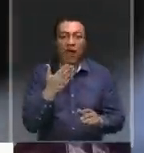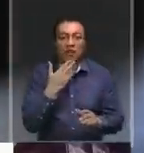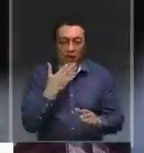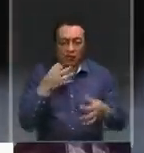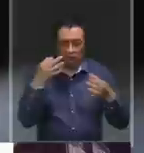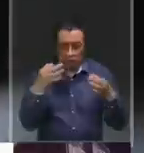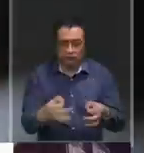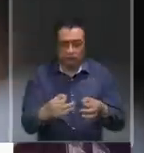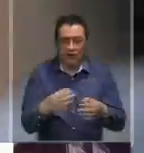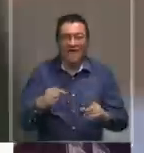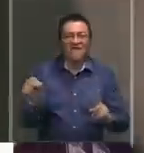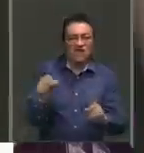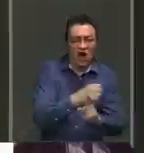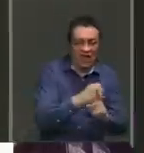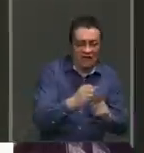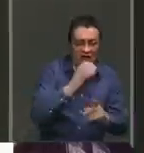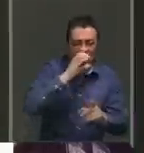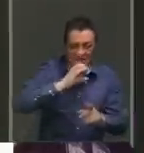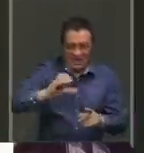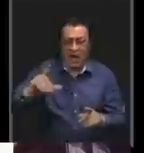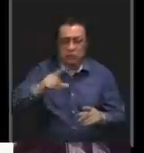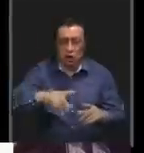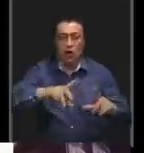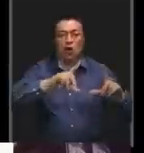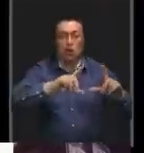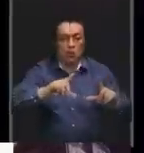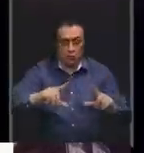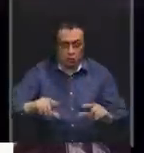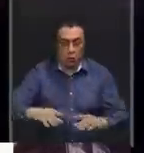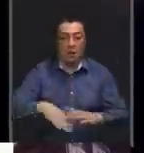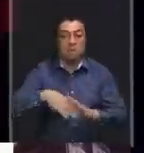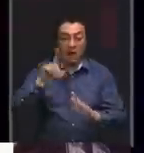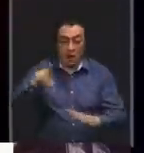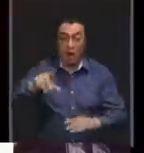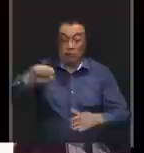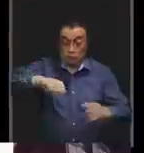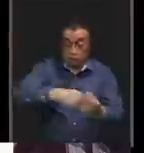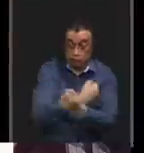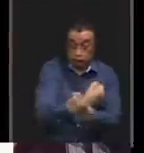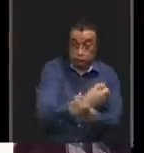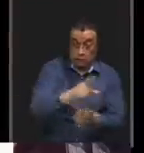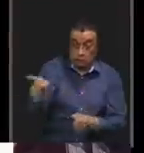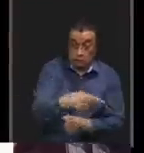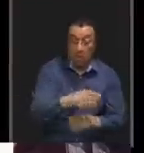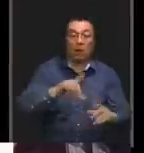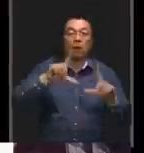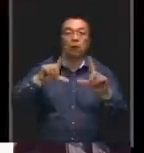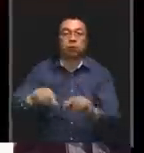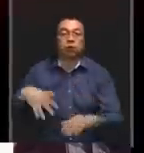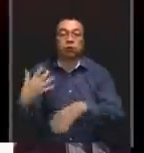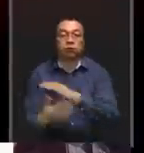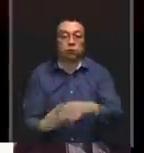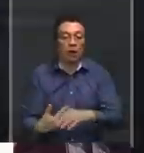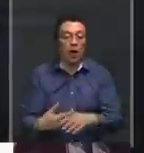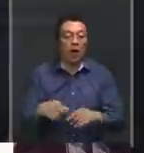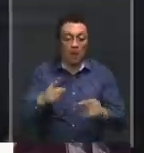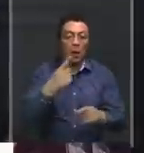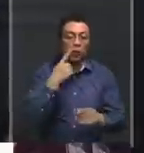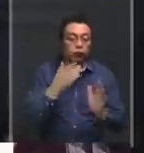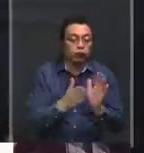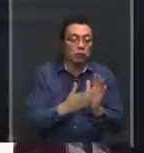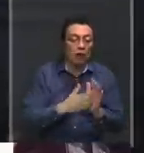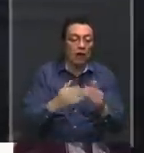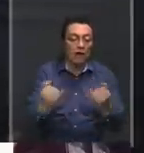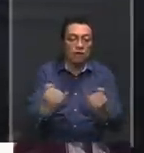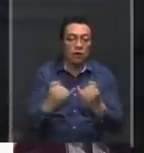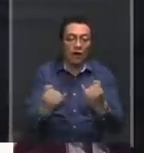los delitos de violencia rural se han reducido sustantivamente mientras él está recluido. Un ejemplo son los datos que nos entrega